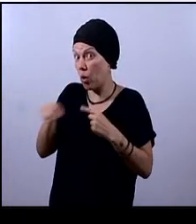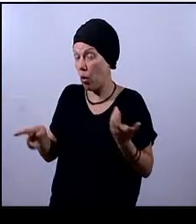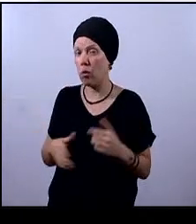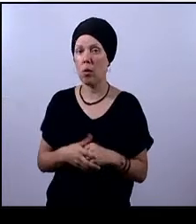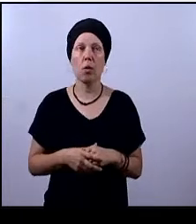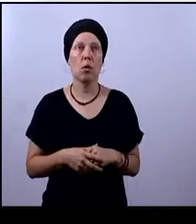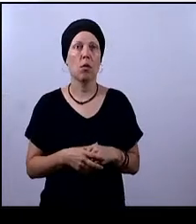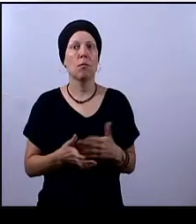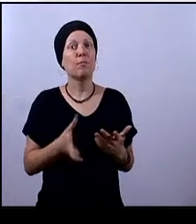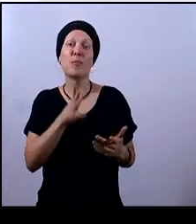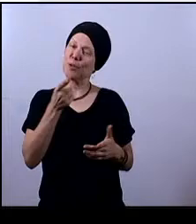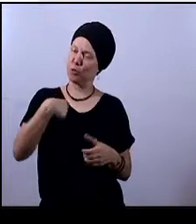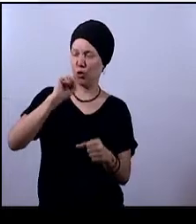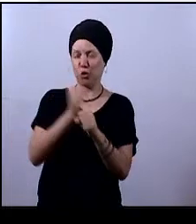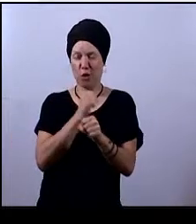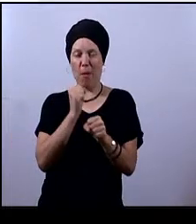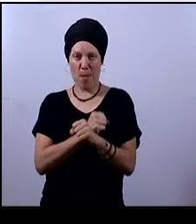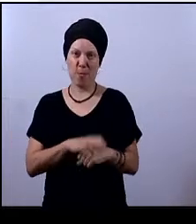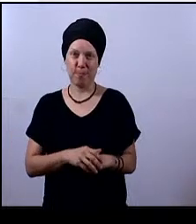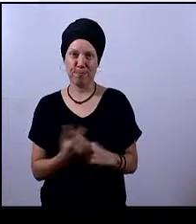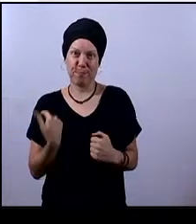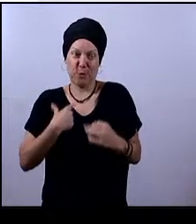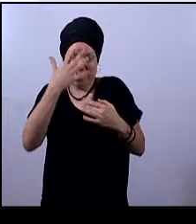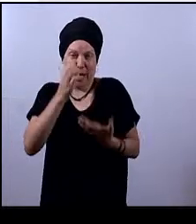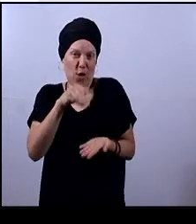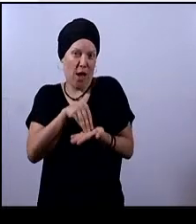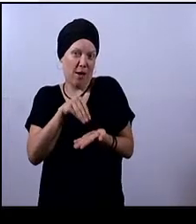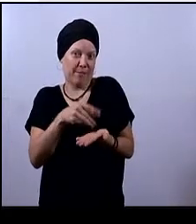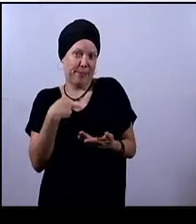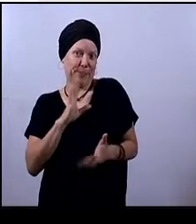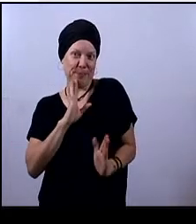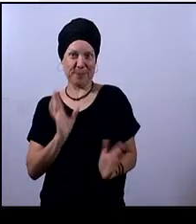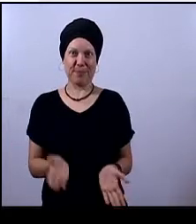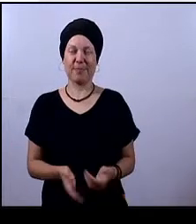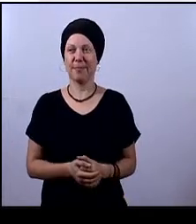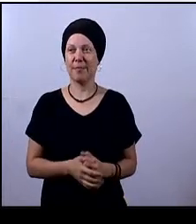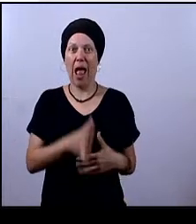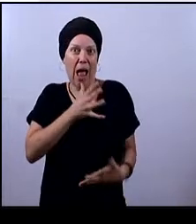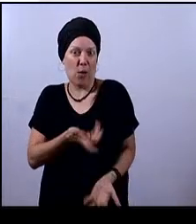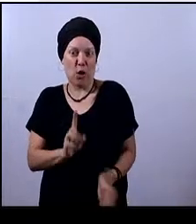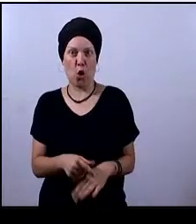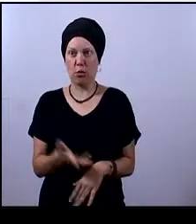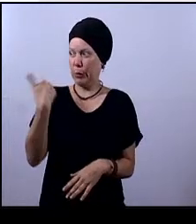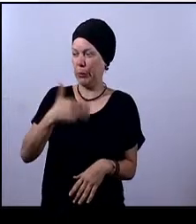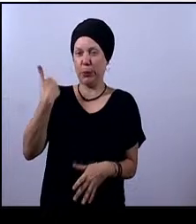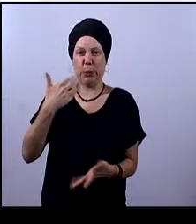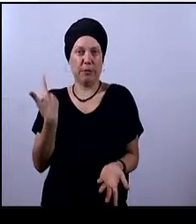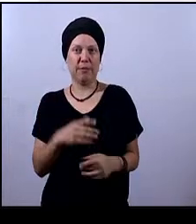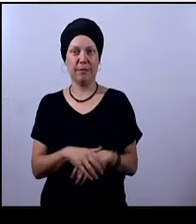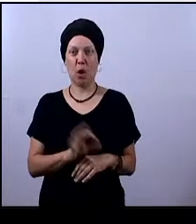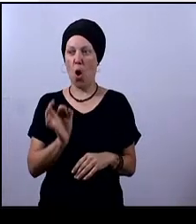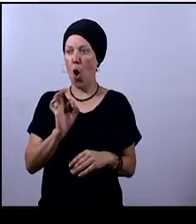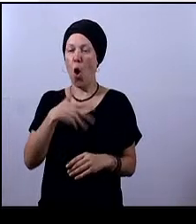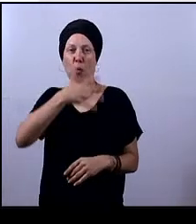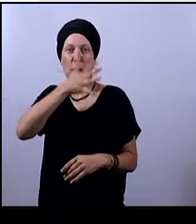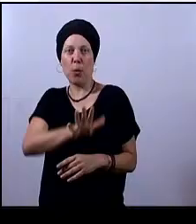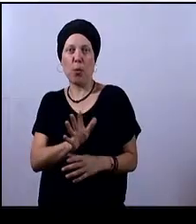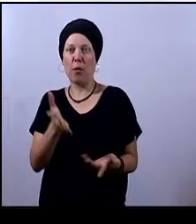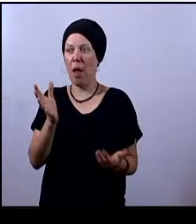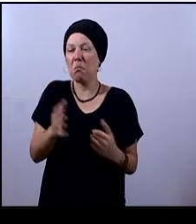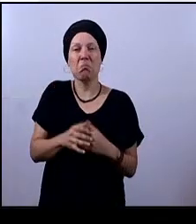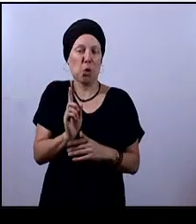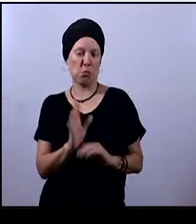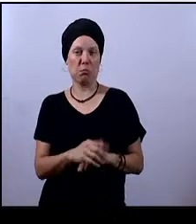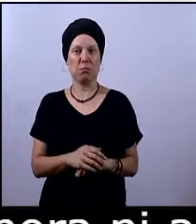En eso trabajamos. Creo que lo he dicho en varias ocasiones. No ahora, ni a raíz de la denuncia